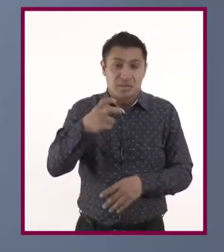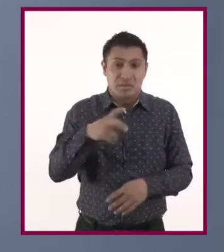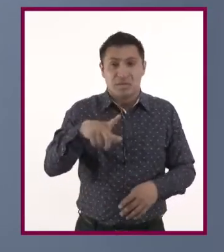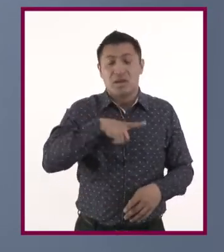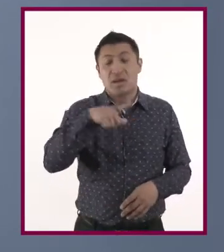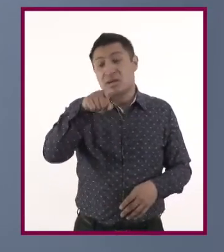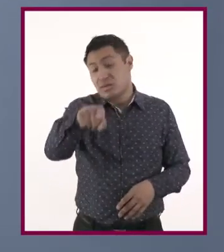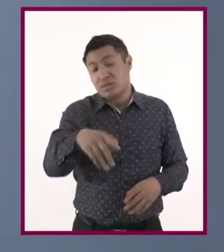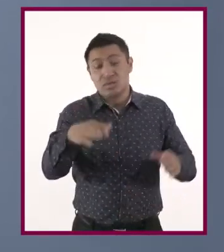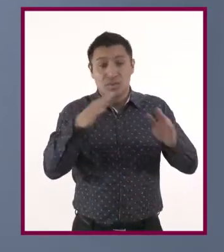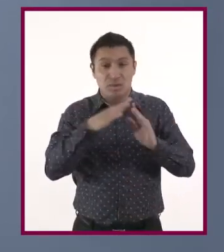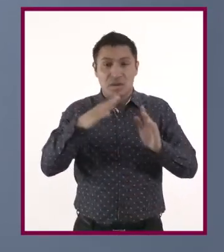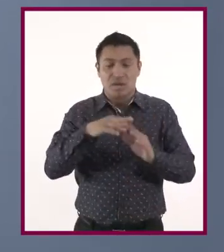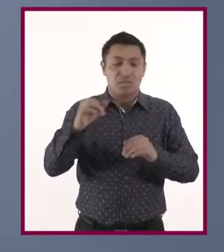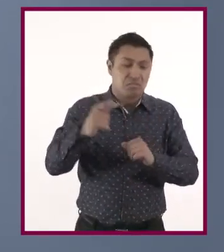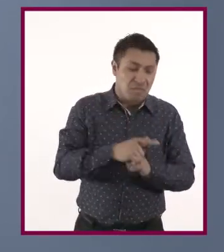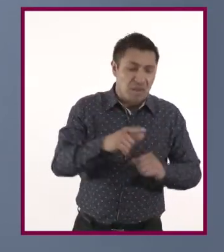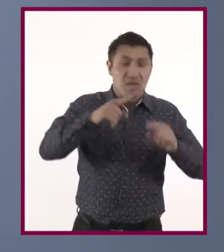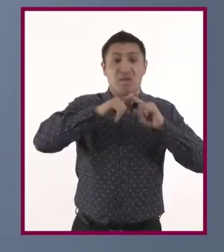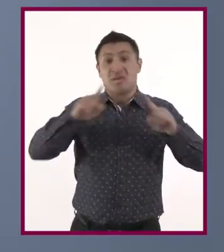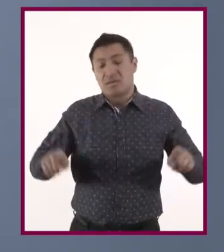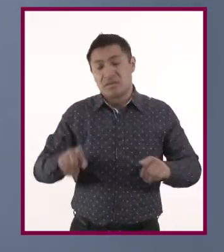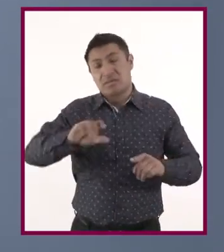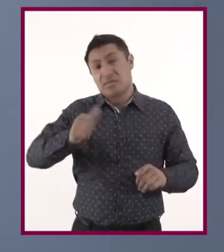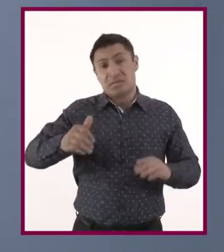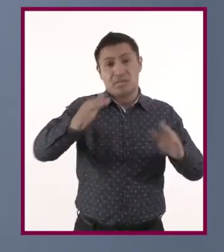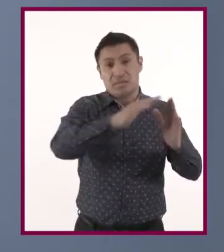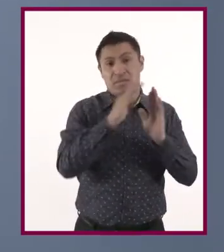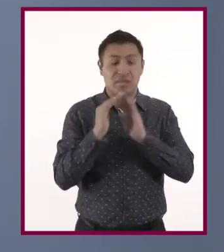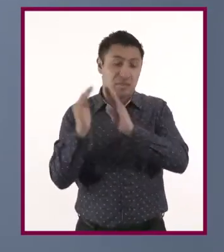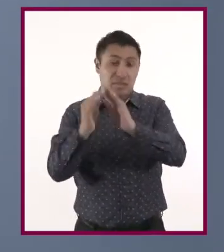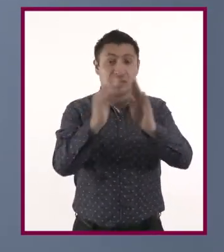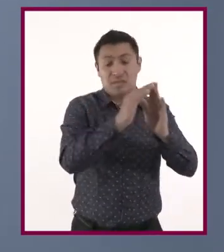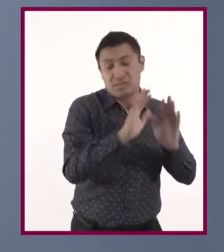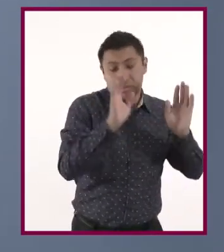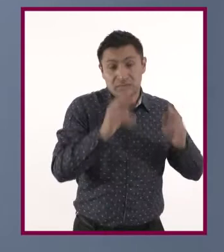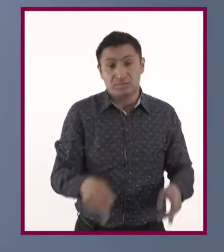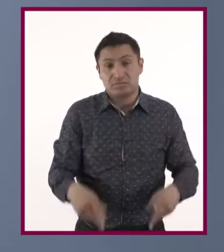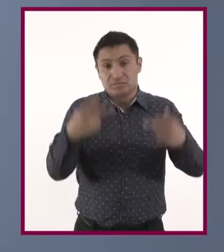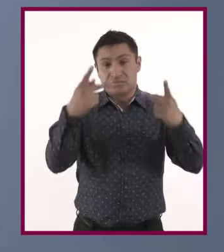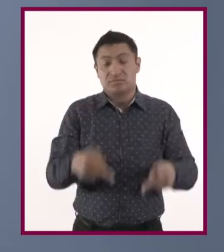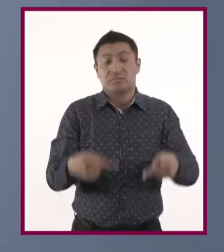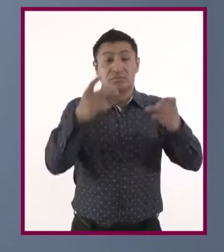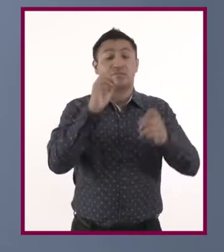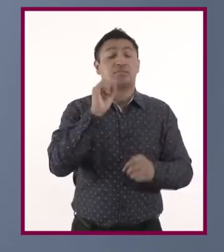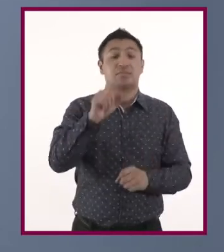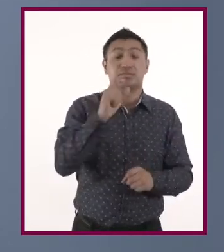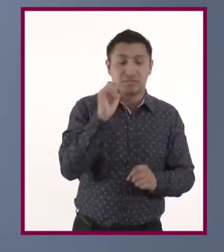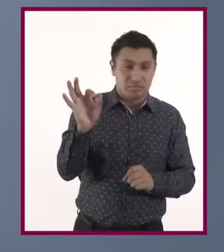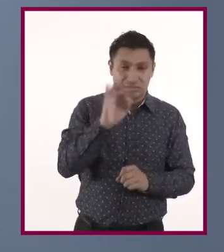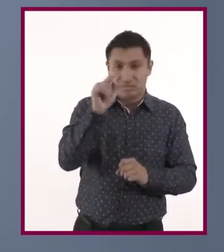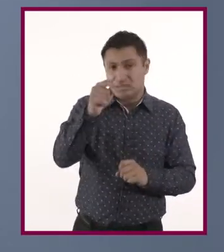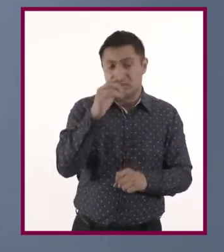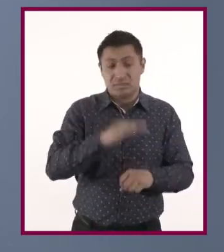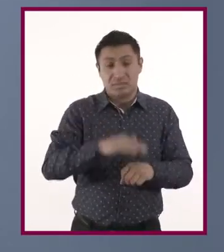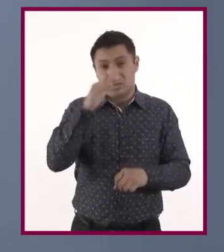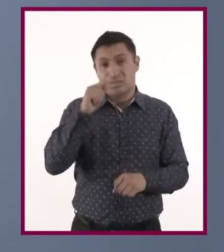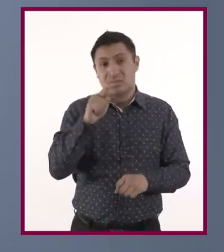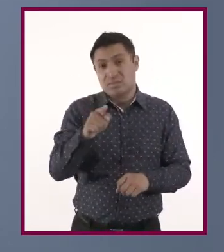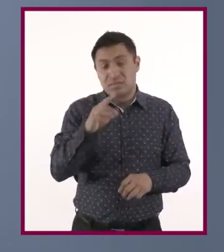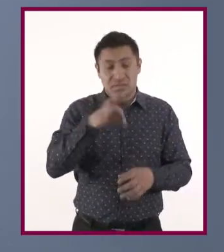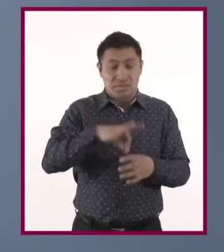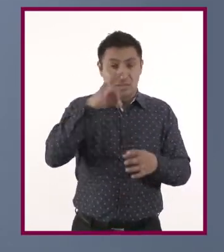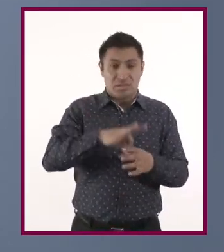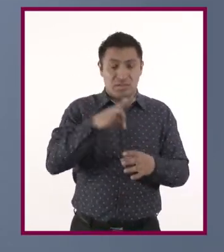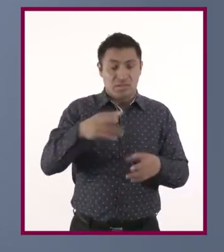vivienda tenga algo que haga tanta diferencia entre tu casa y otras en venta. Y sobre todo si esto es algo que le